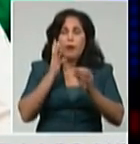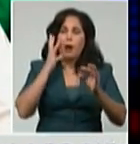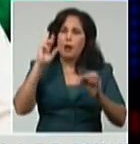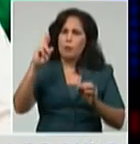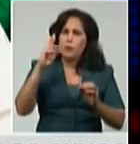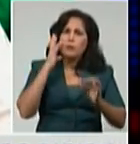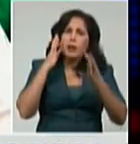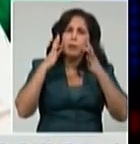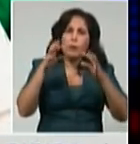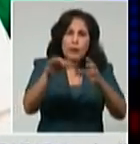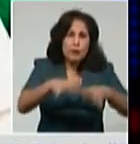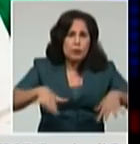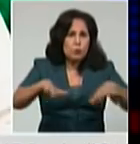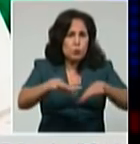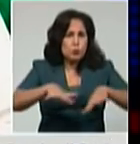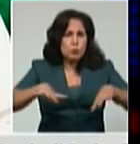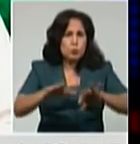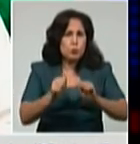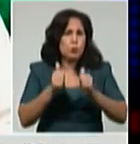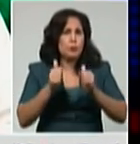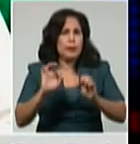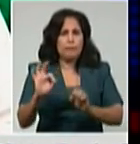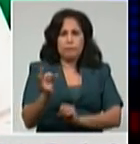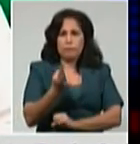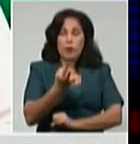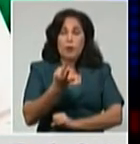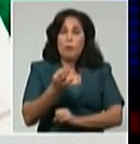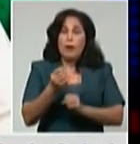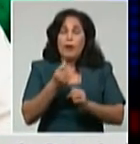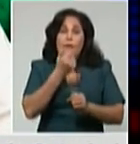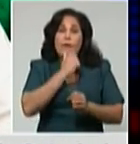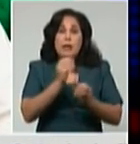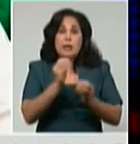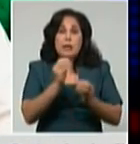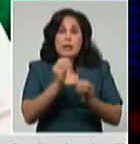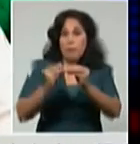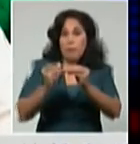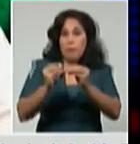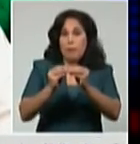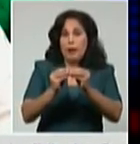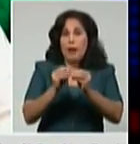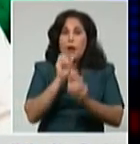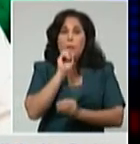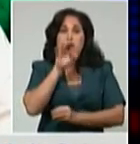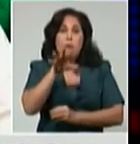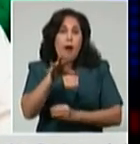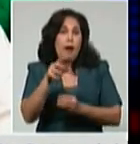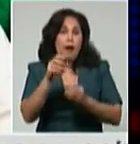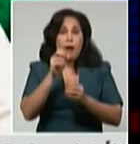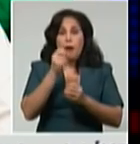que se produce, por los superpropagadores, que también es un término que se ha